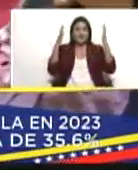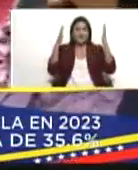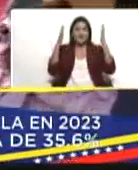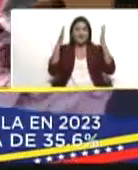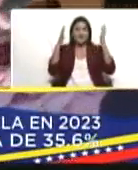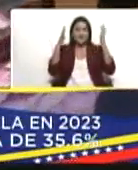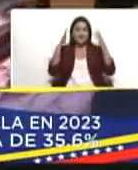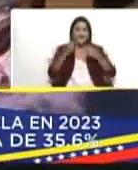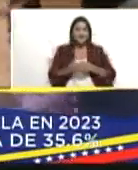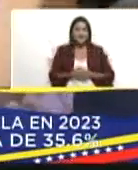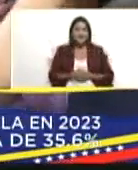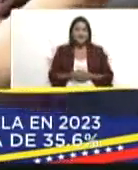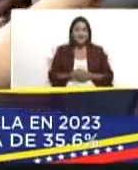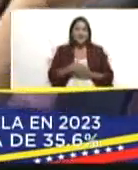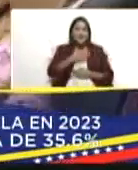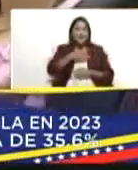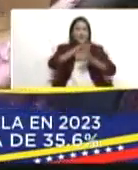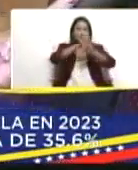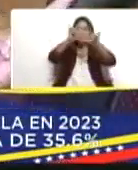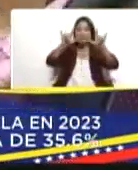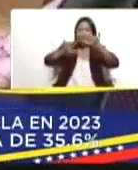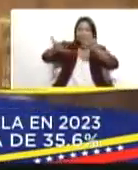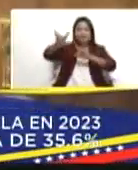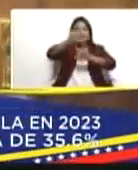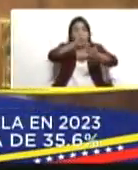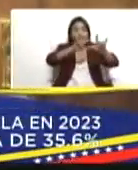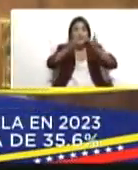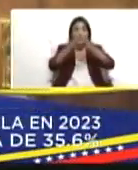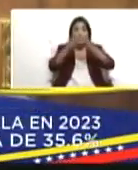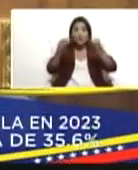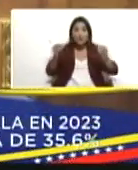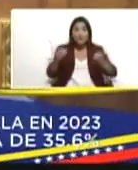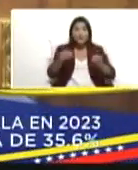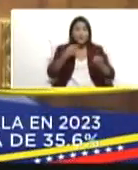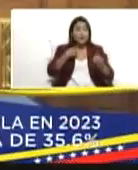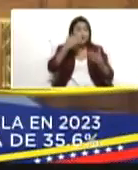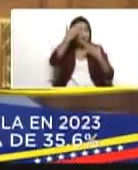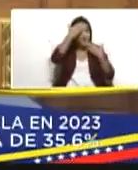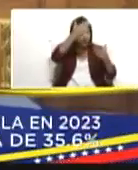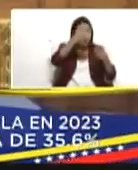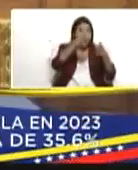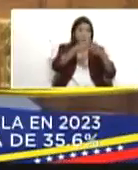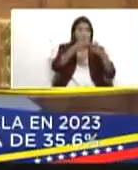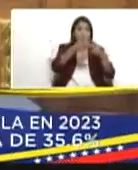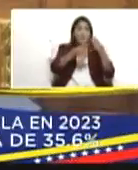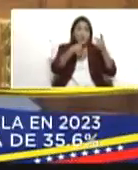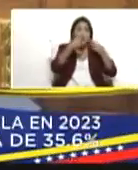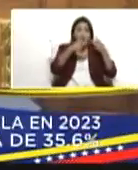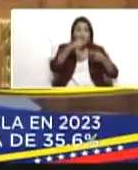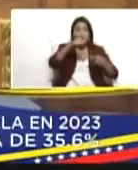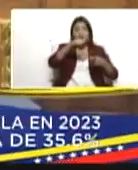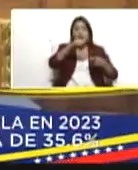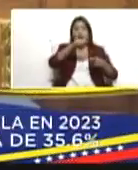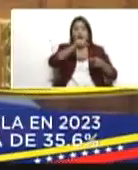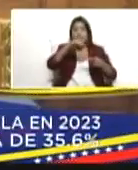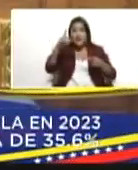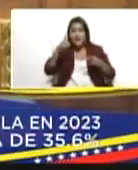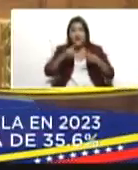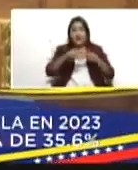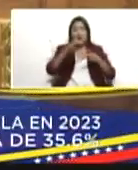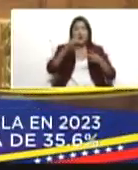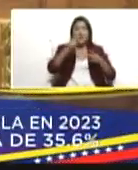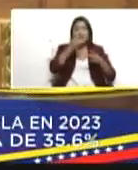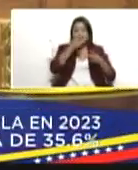Ah yo los quiero a todos y así como saludo a los partidos políticos acción democrática copei